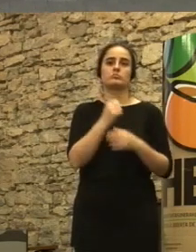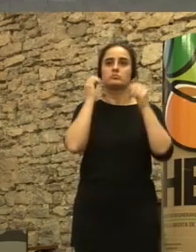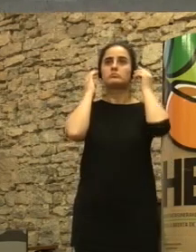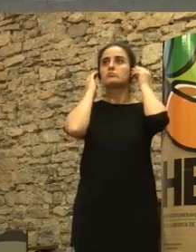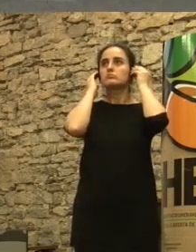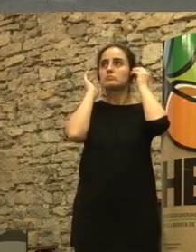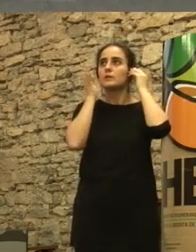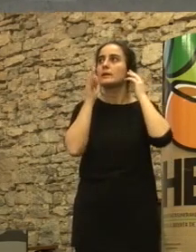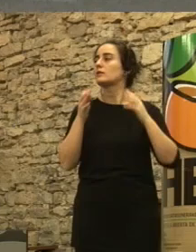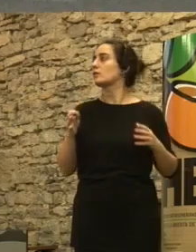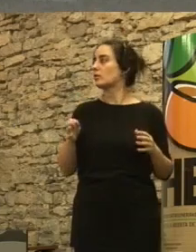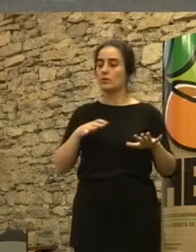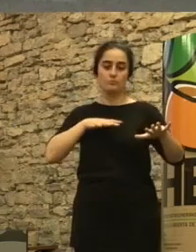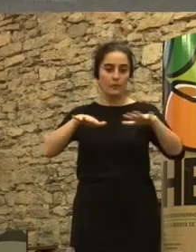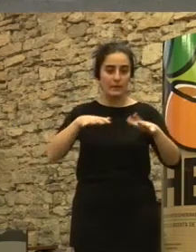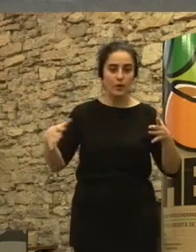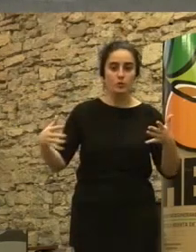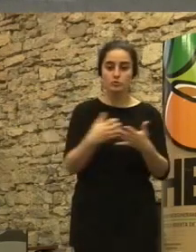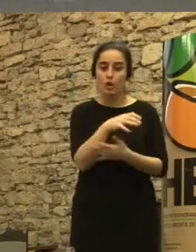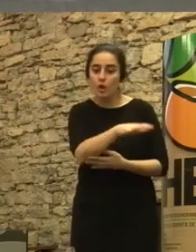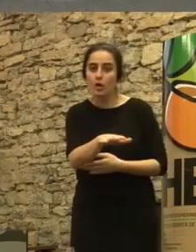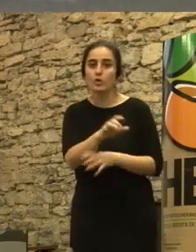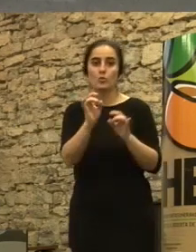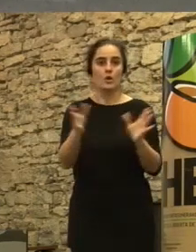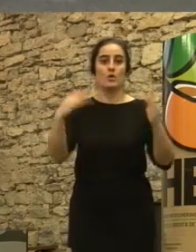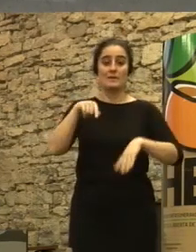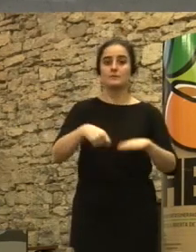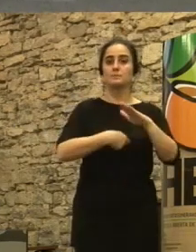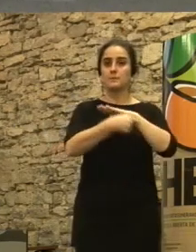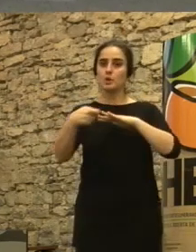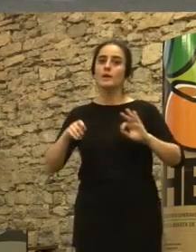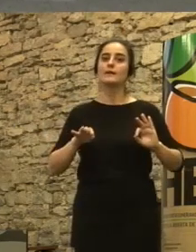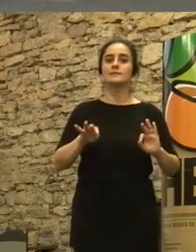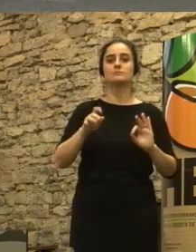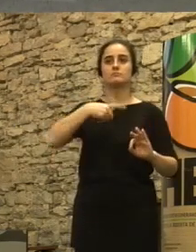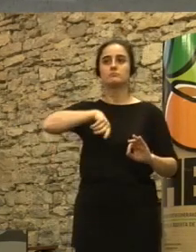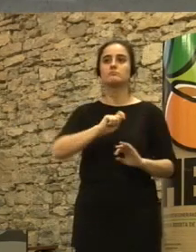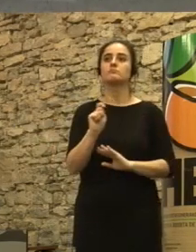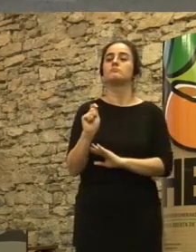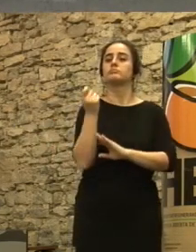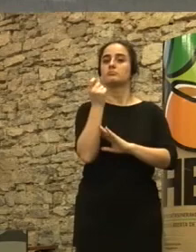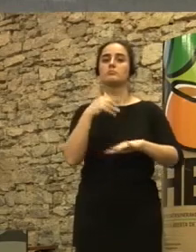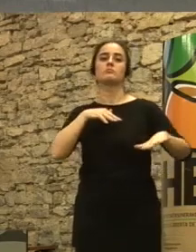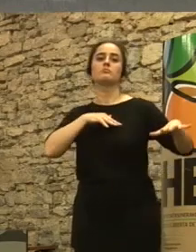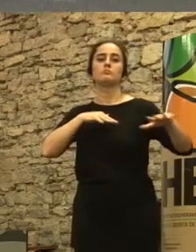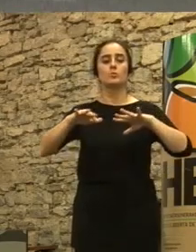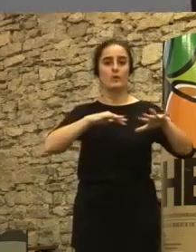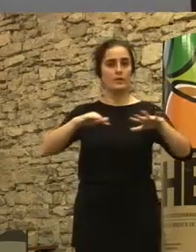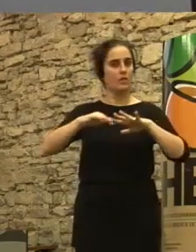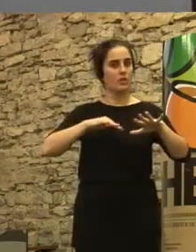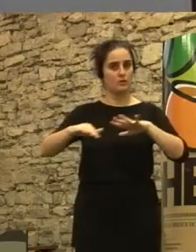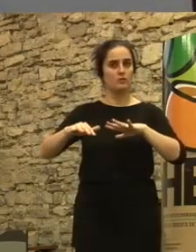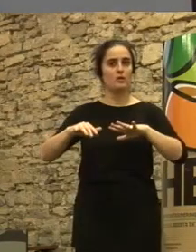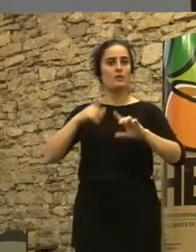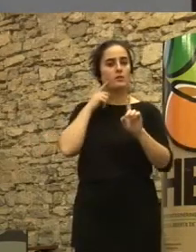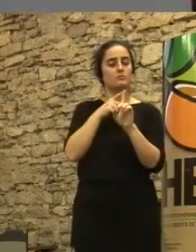de movilizaciones, pero en Vitoria en concreto, pues logramos hacer una movilización de respuesta a este